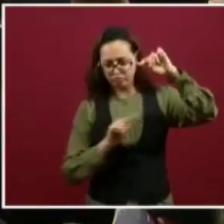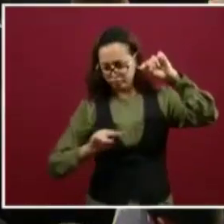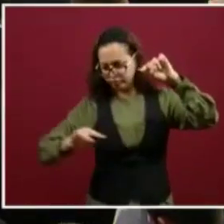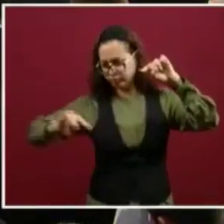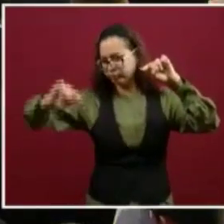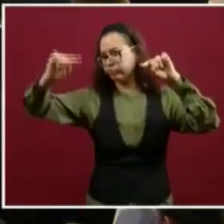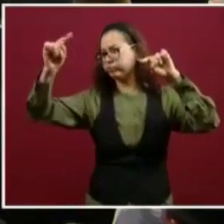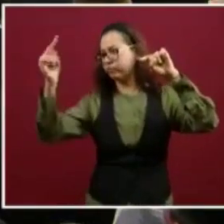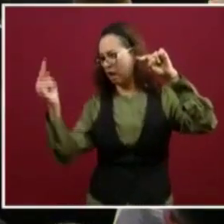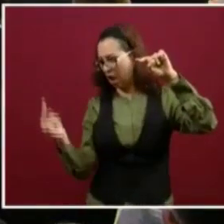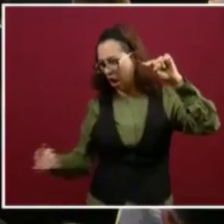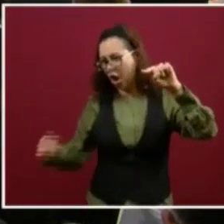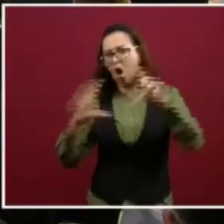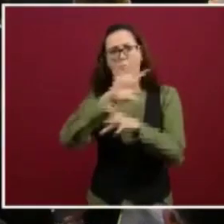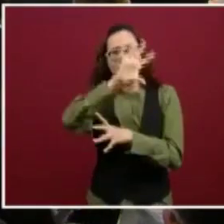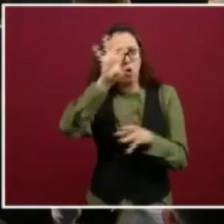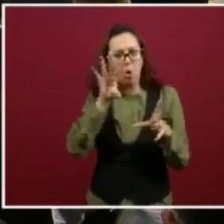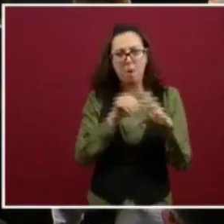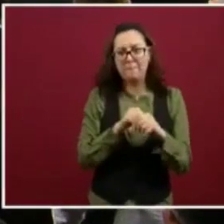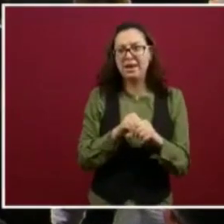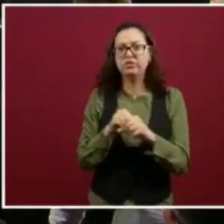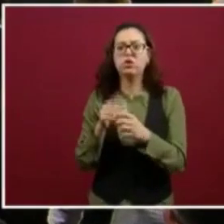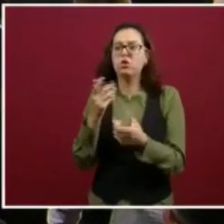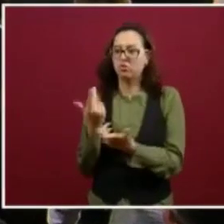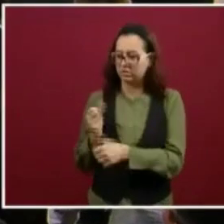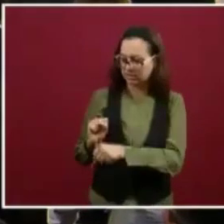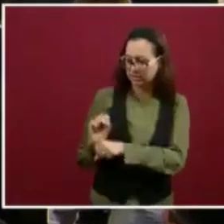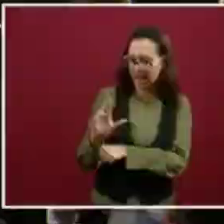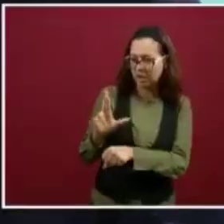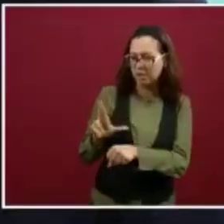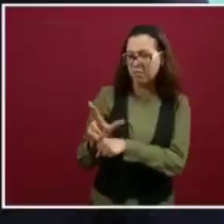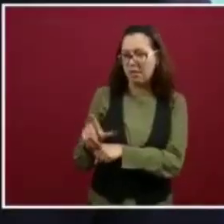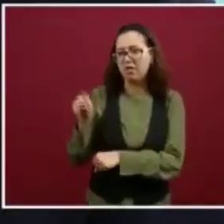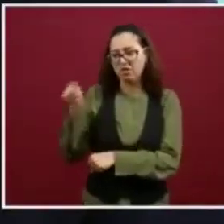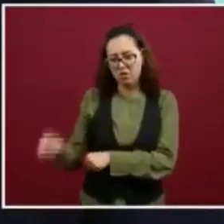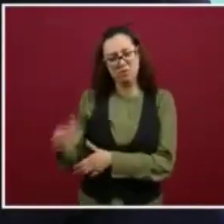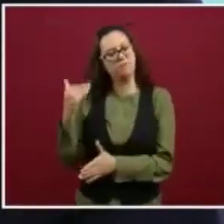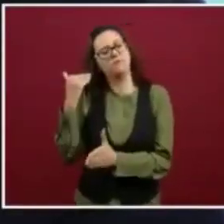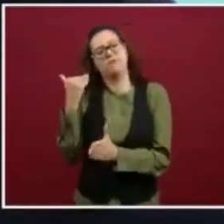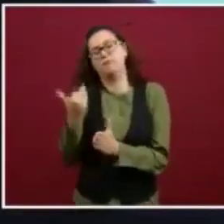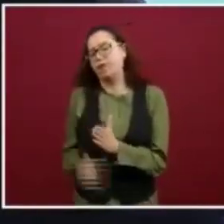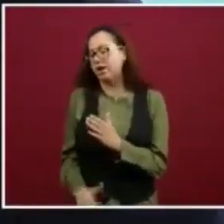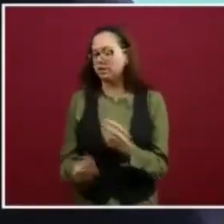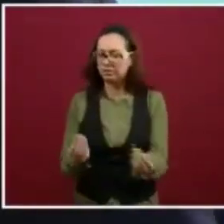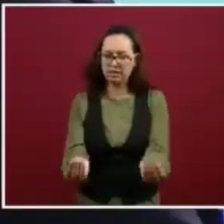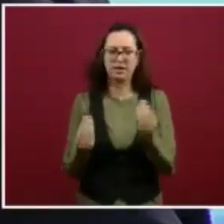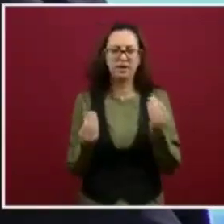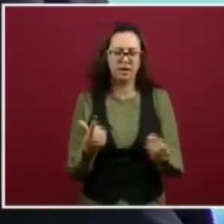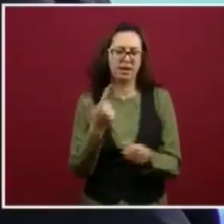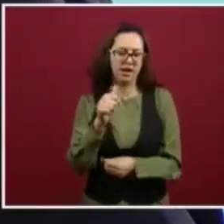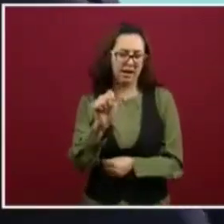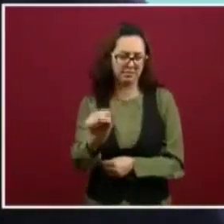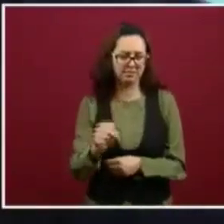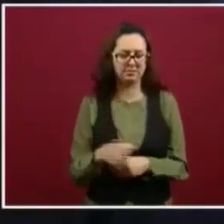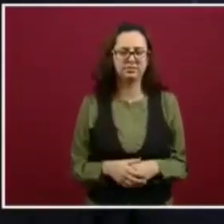ahí se va a los puertos del Salvador, que es en donde se hace tanta falta esta